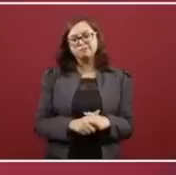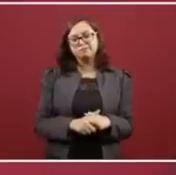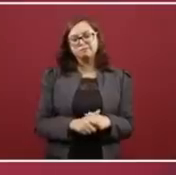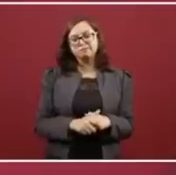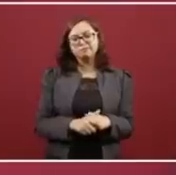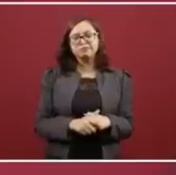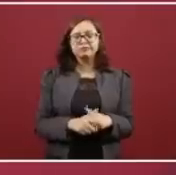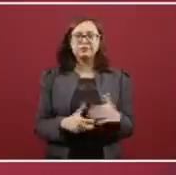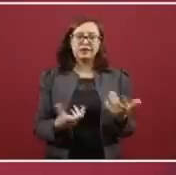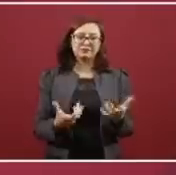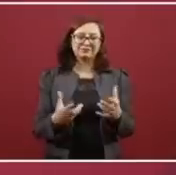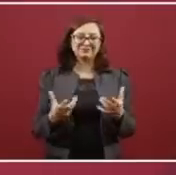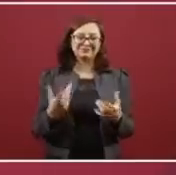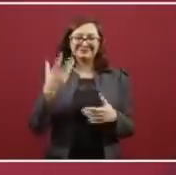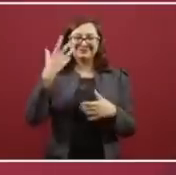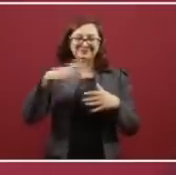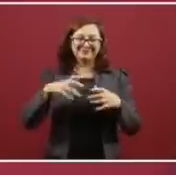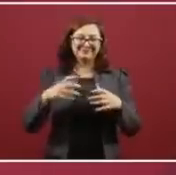chayote